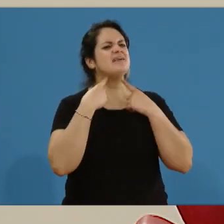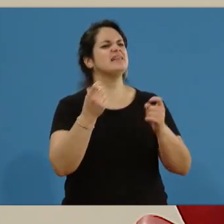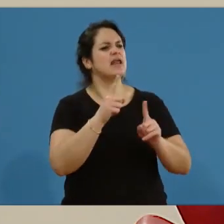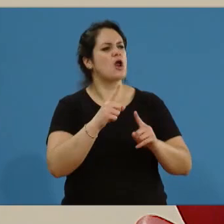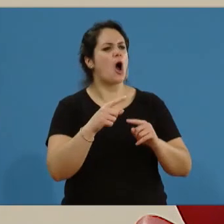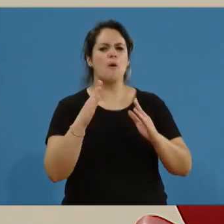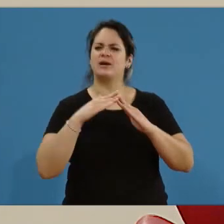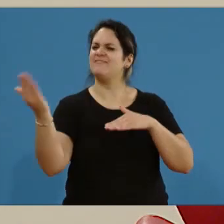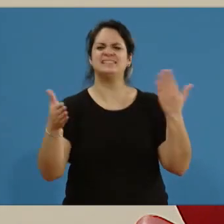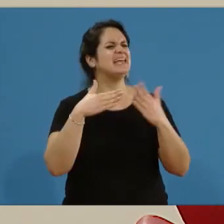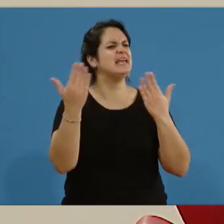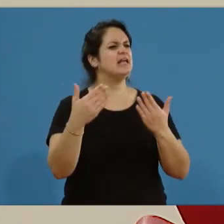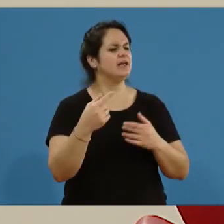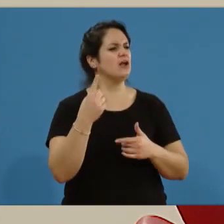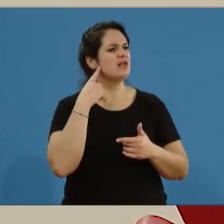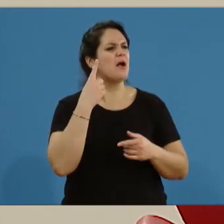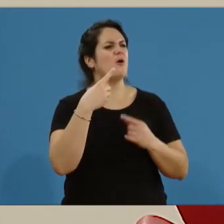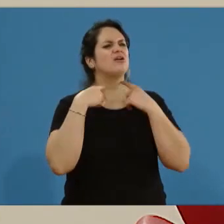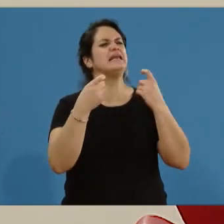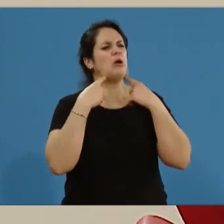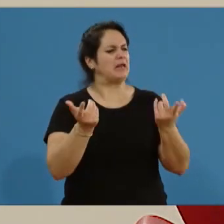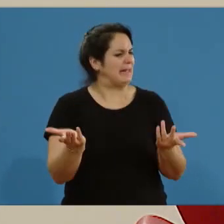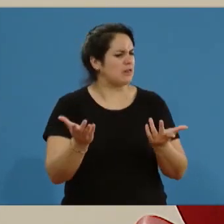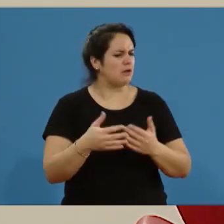nos van a escuchar los del edificio por los gritos que das.